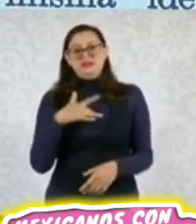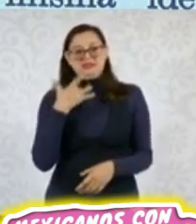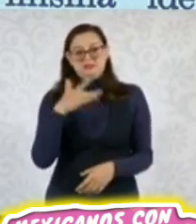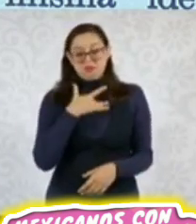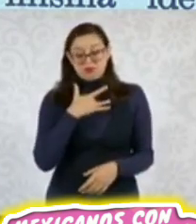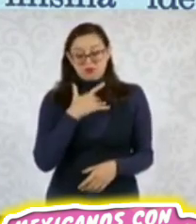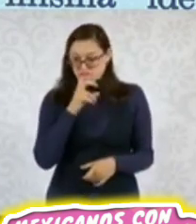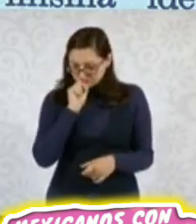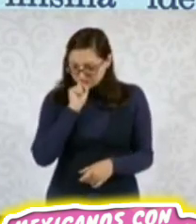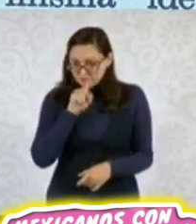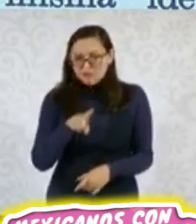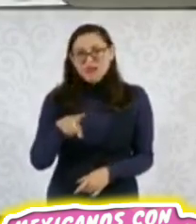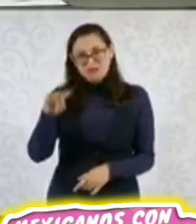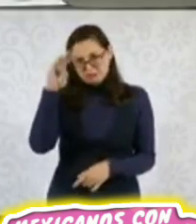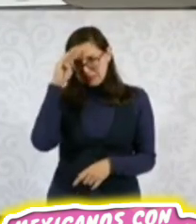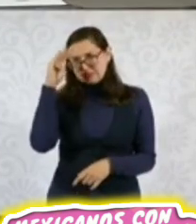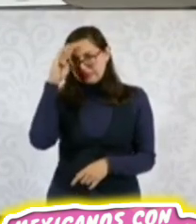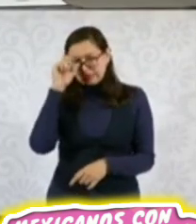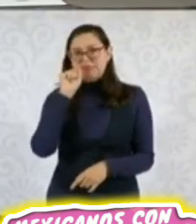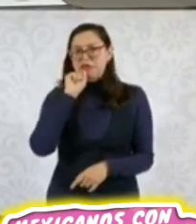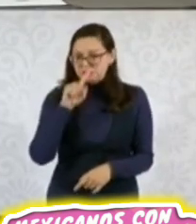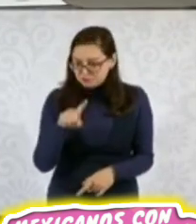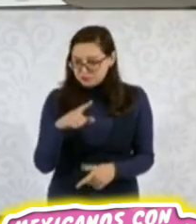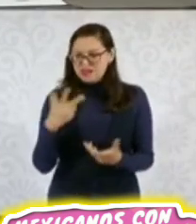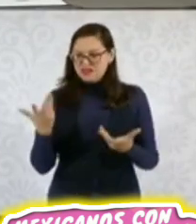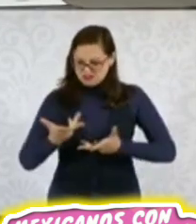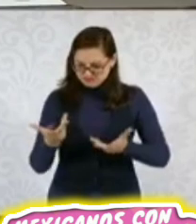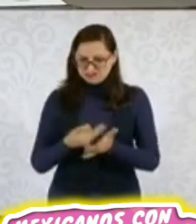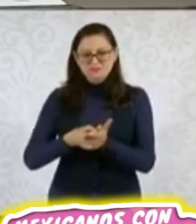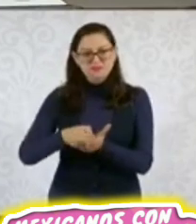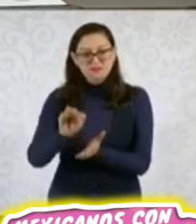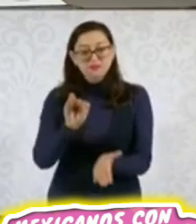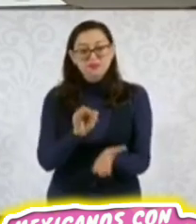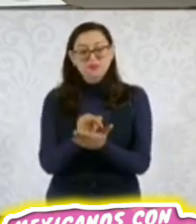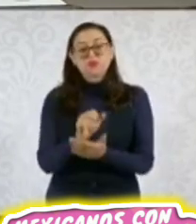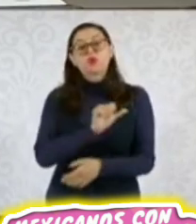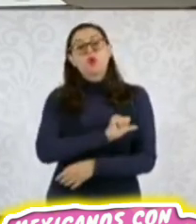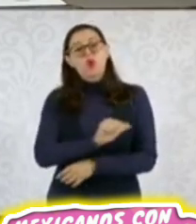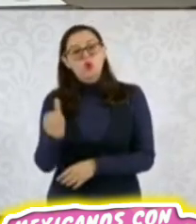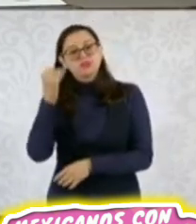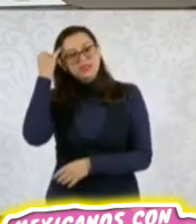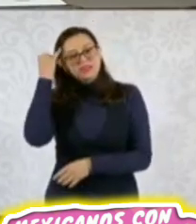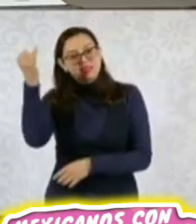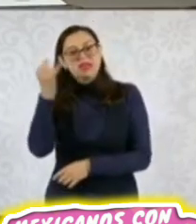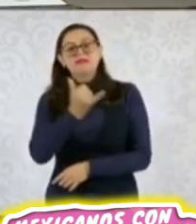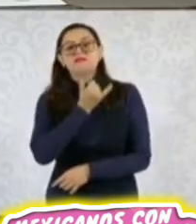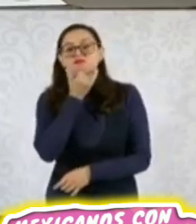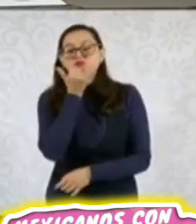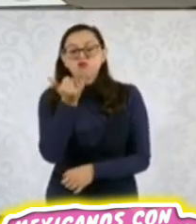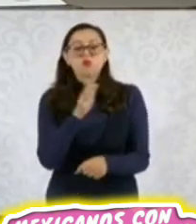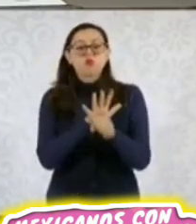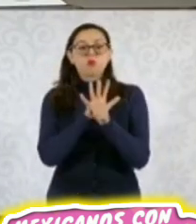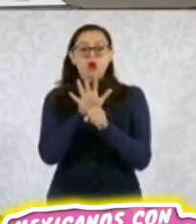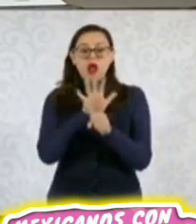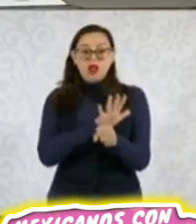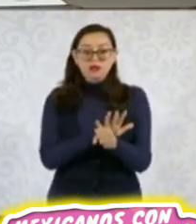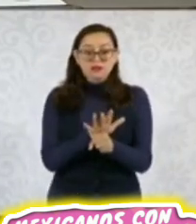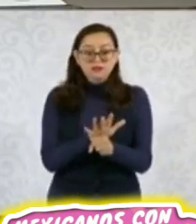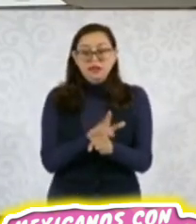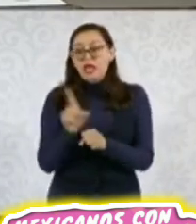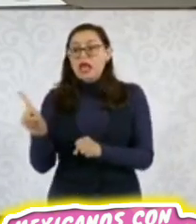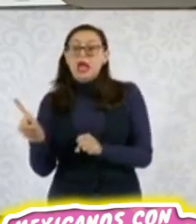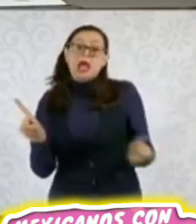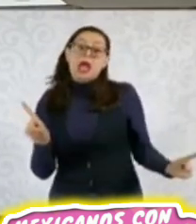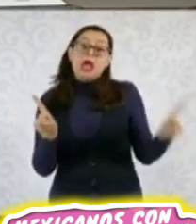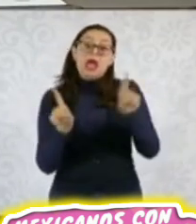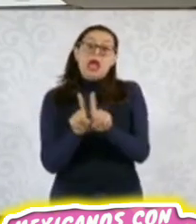otro estereotipo también que es muy frecuente cuando hablamos de la historia de las mujeres, es vincularlas en función de un con quién.